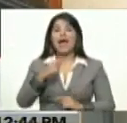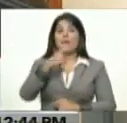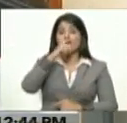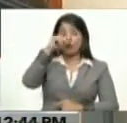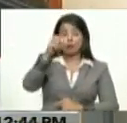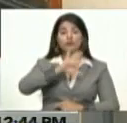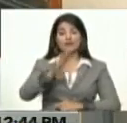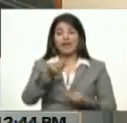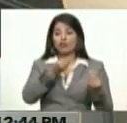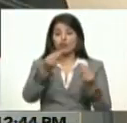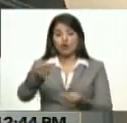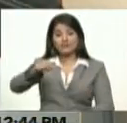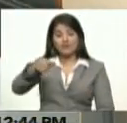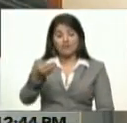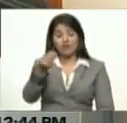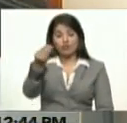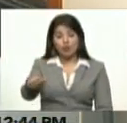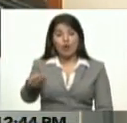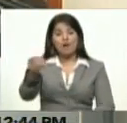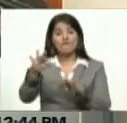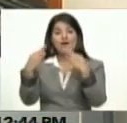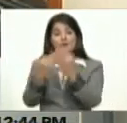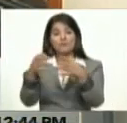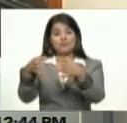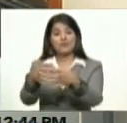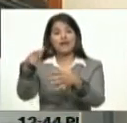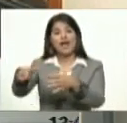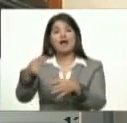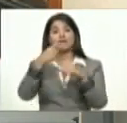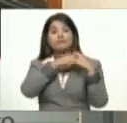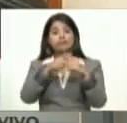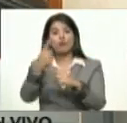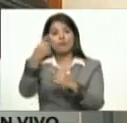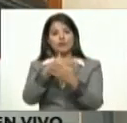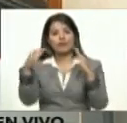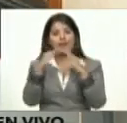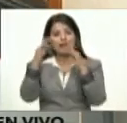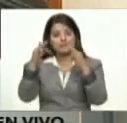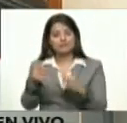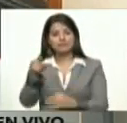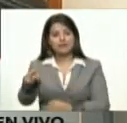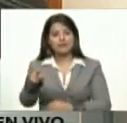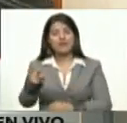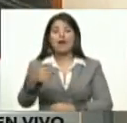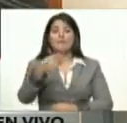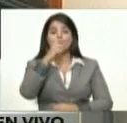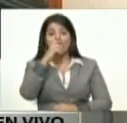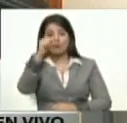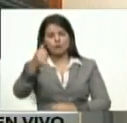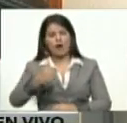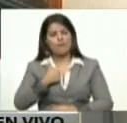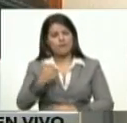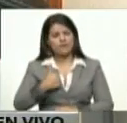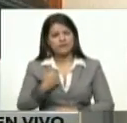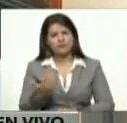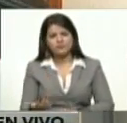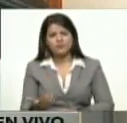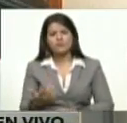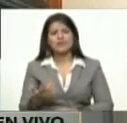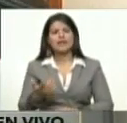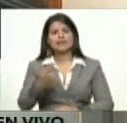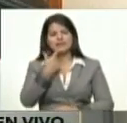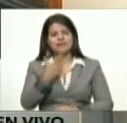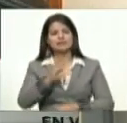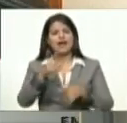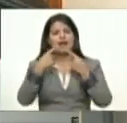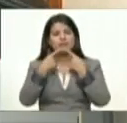familia su llave de la vivienda, un millón, el presidente aprovechó para anunciar una